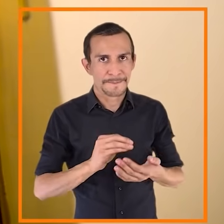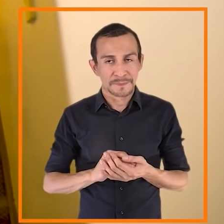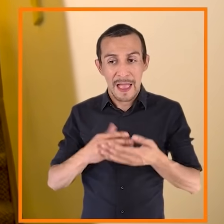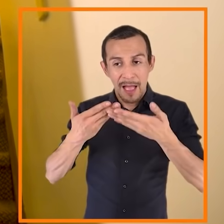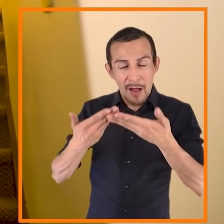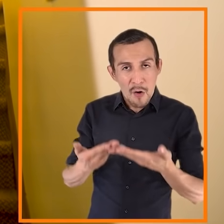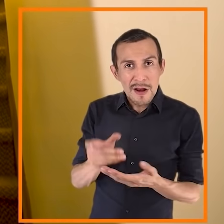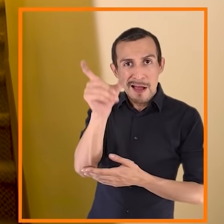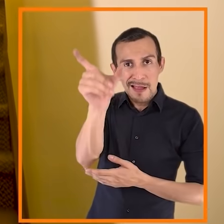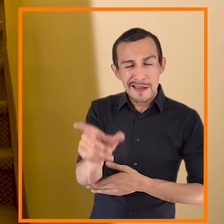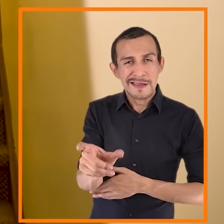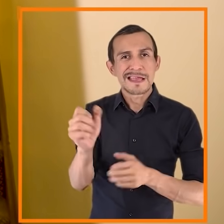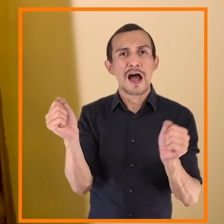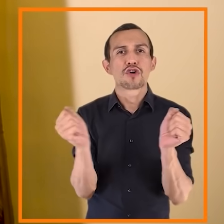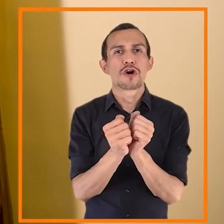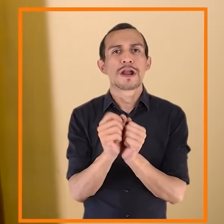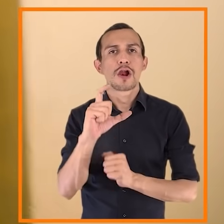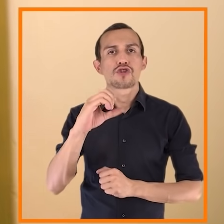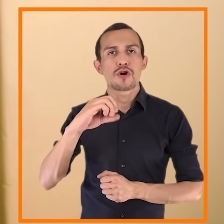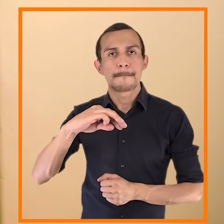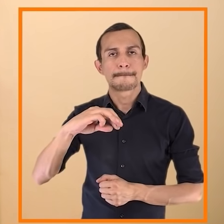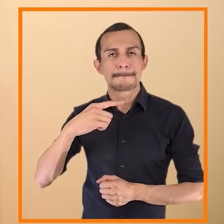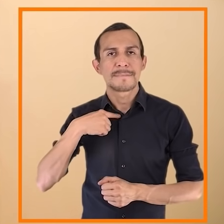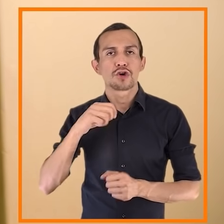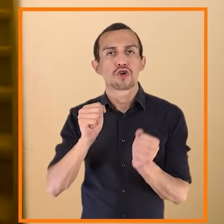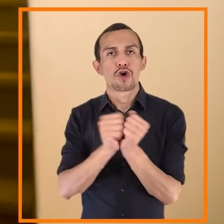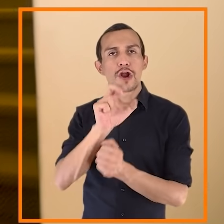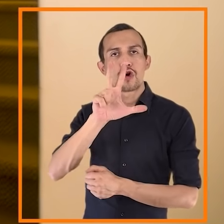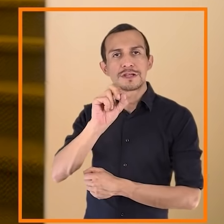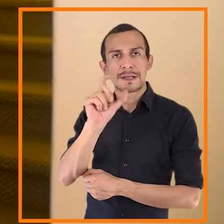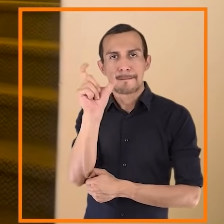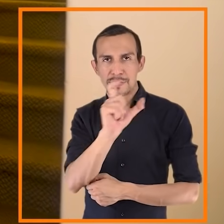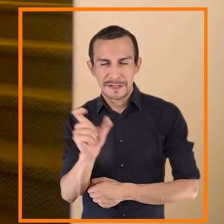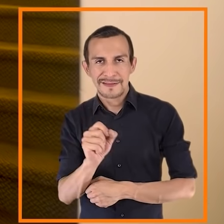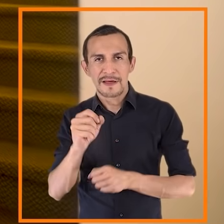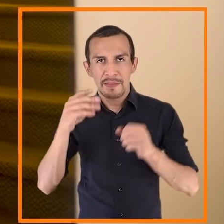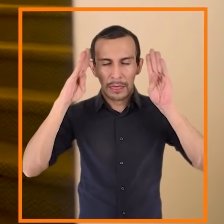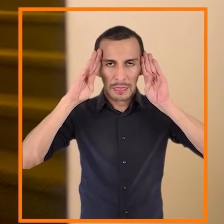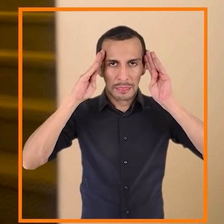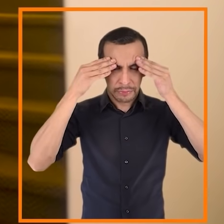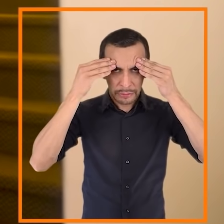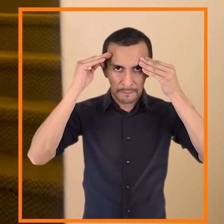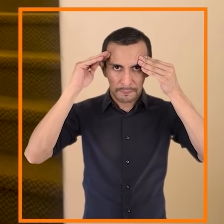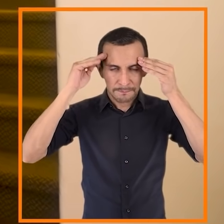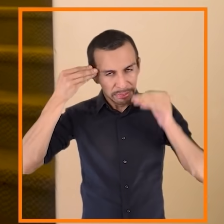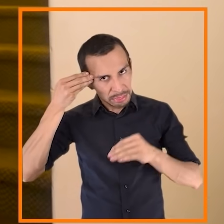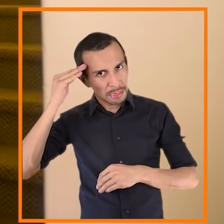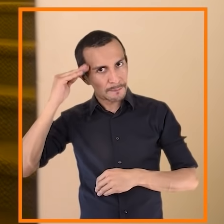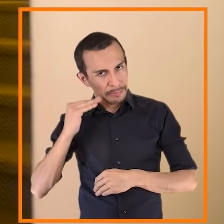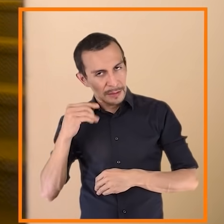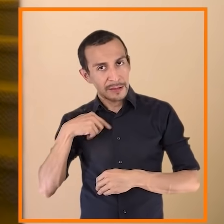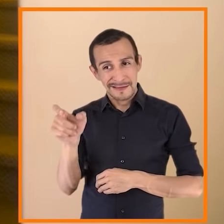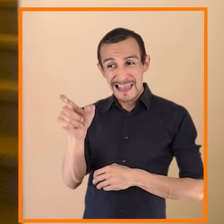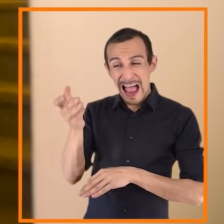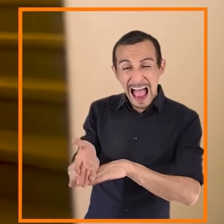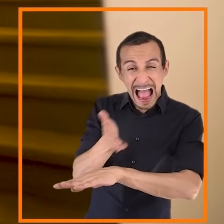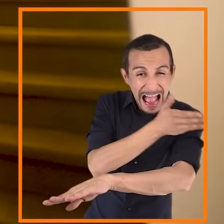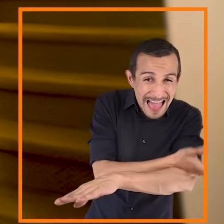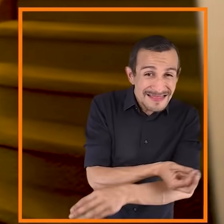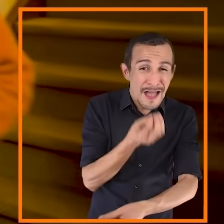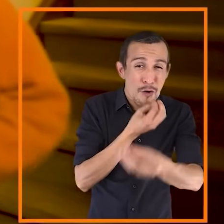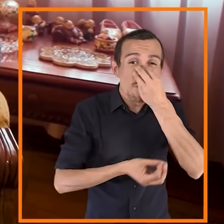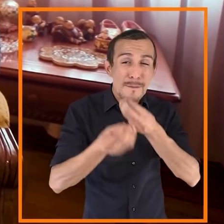Gabriela en este momento está catalogada por el COMPIN con el 80% de deficiencia mental. Si Gabrielita hubiera